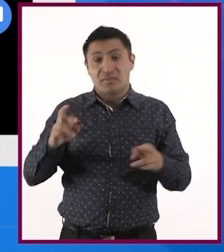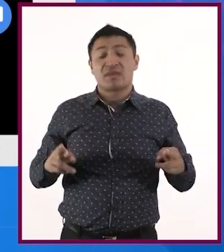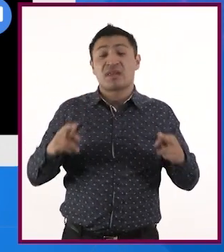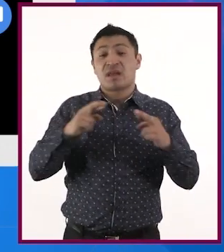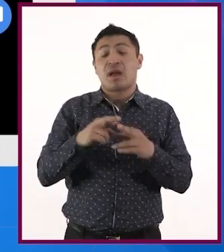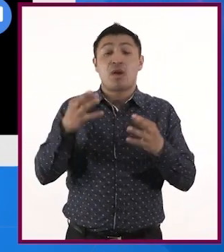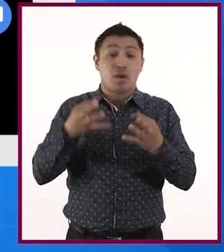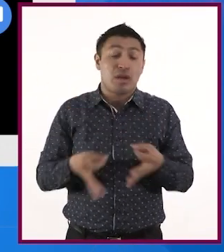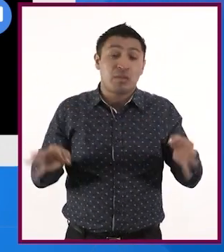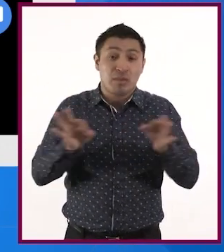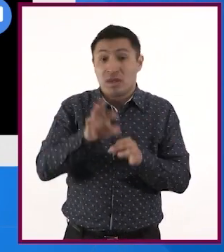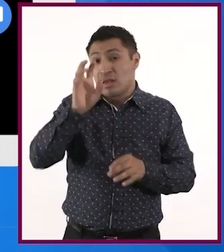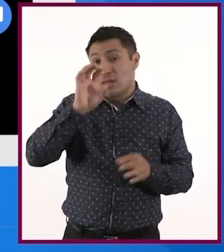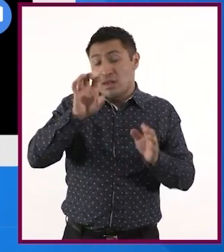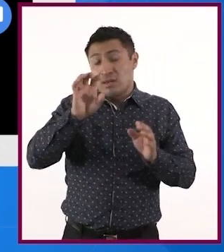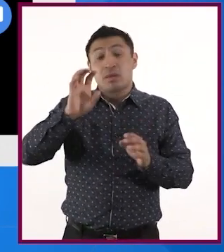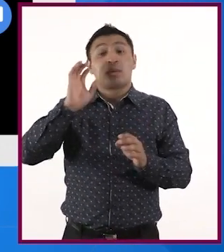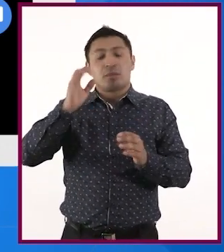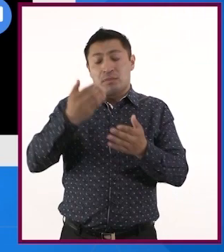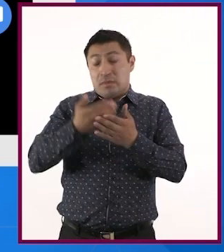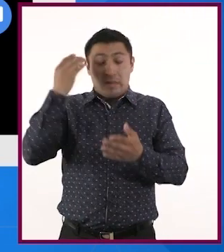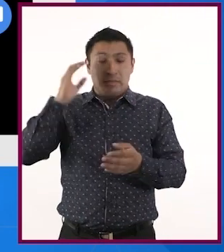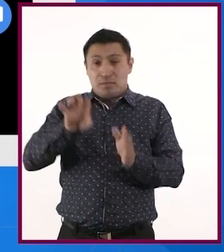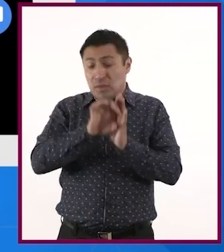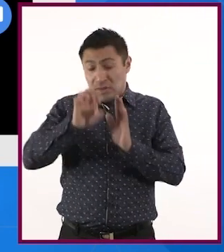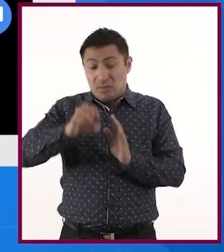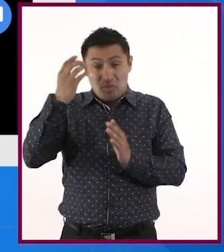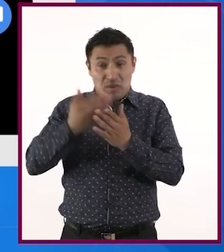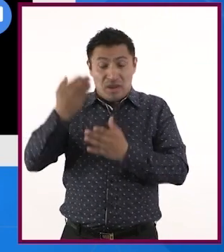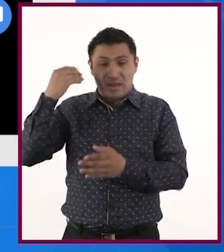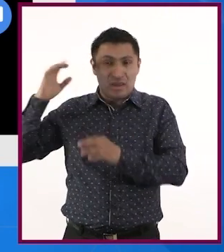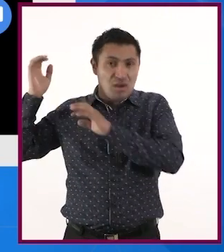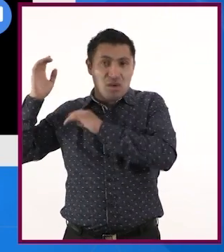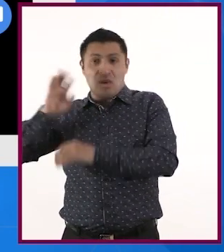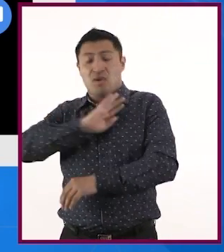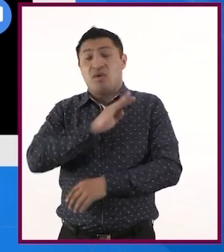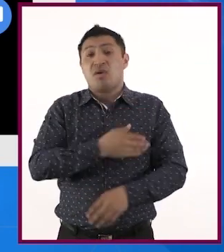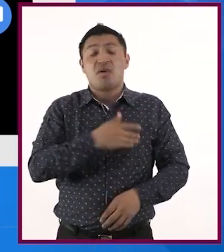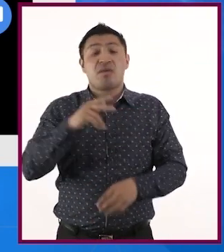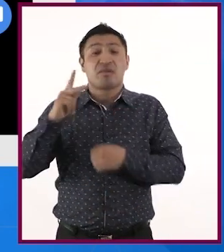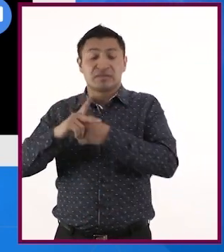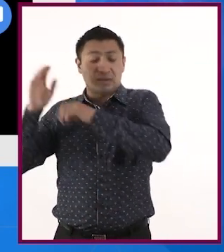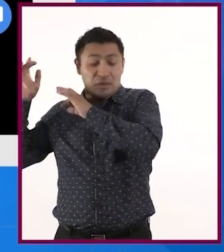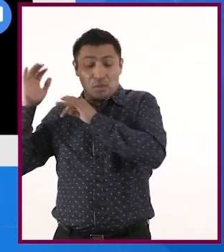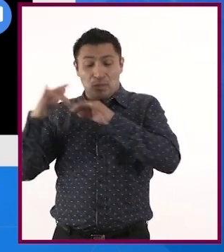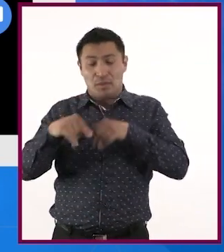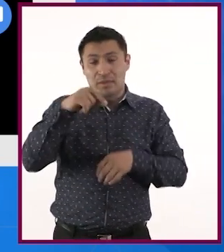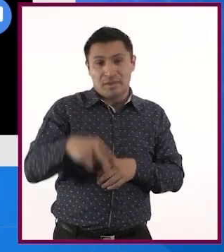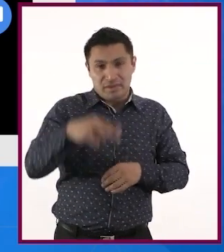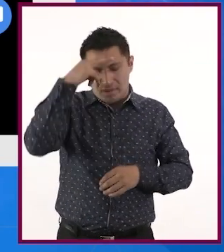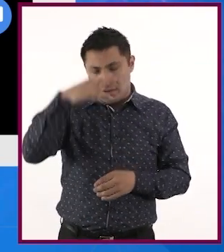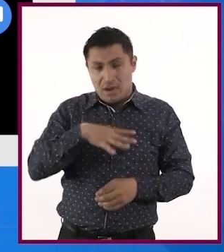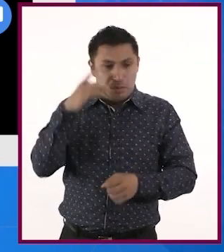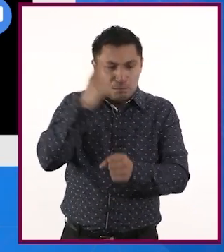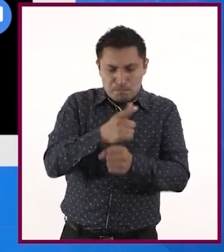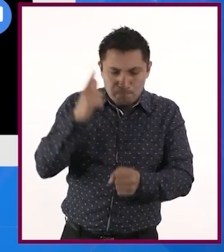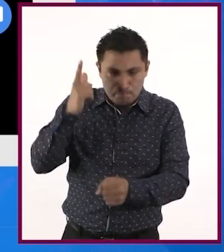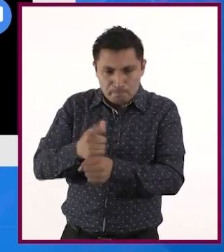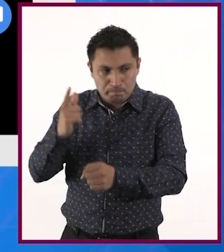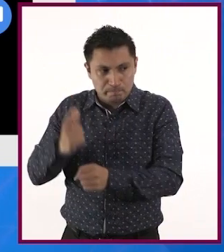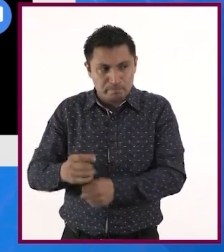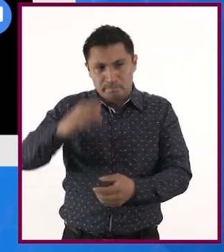de la conquista, se encontraron dos visiones religiosas y fueron creando lo que algunos